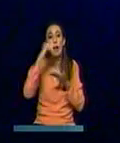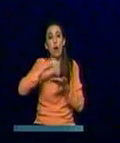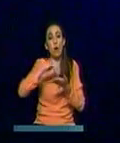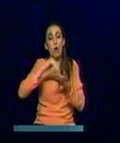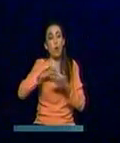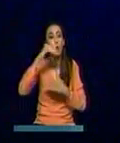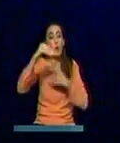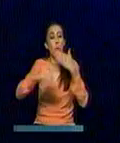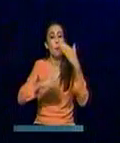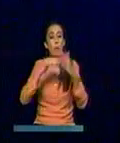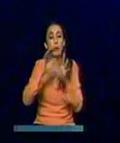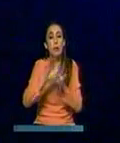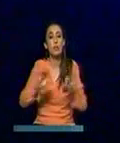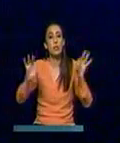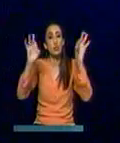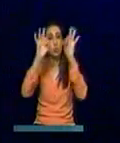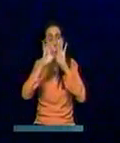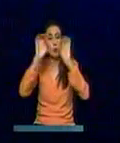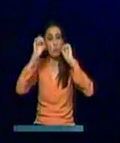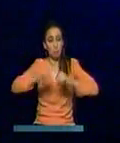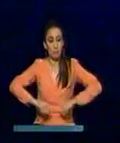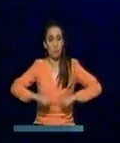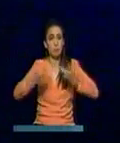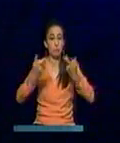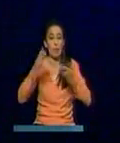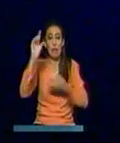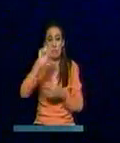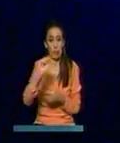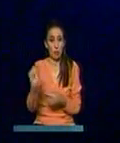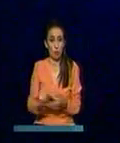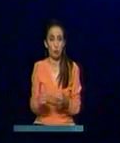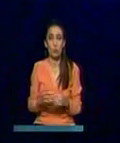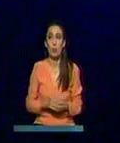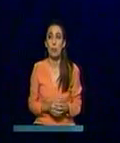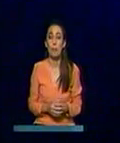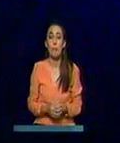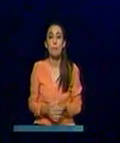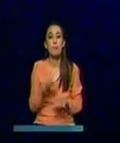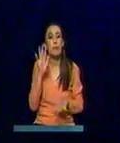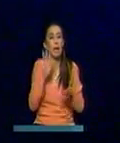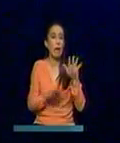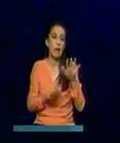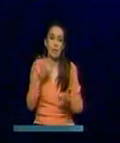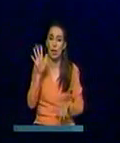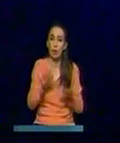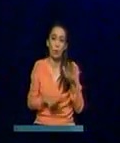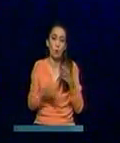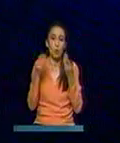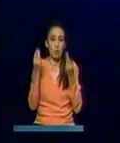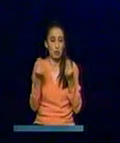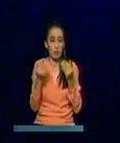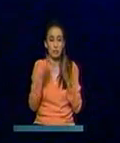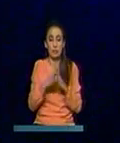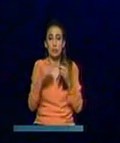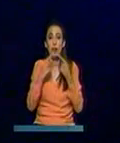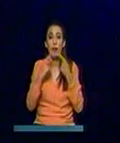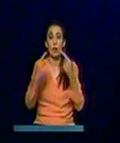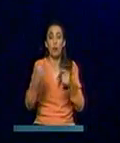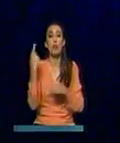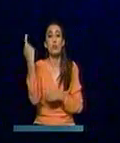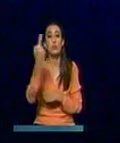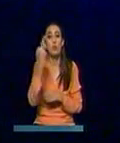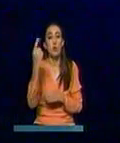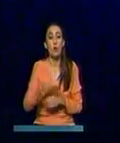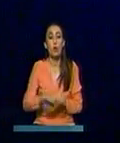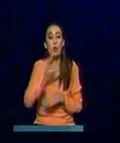una importante reducción de costos. Hay cifras que se deben manejar y decir. Solamente el